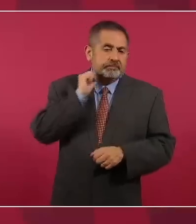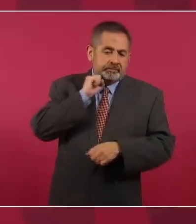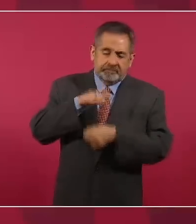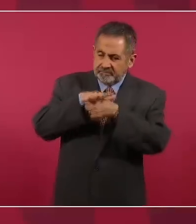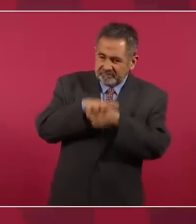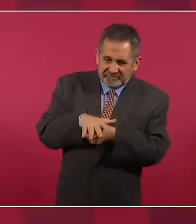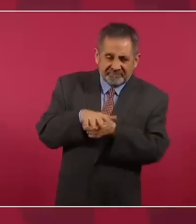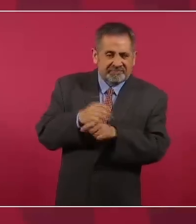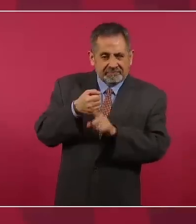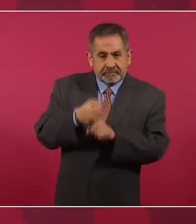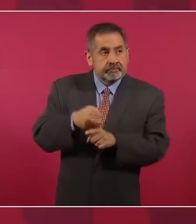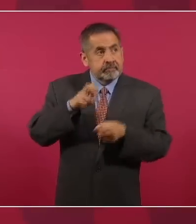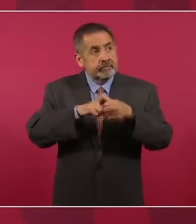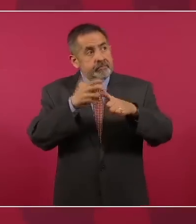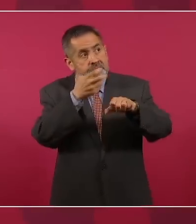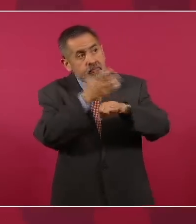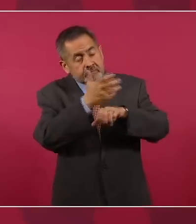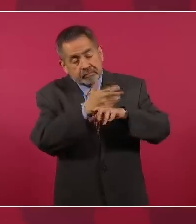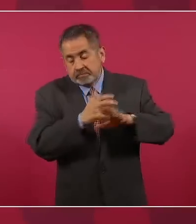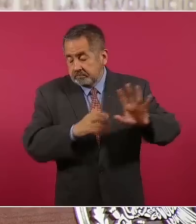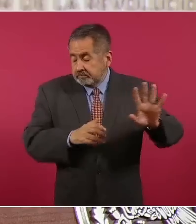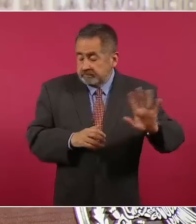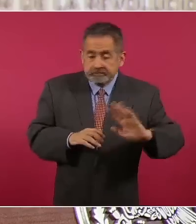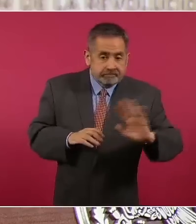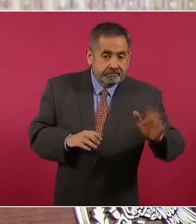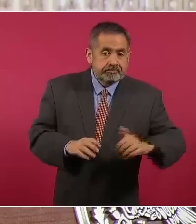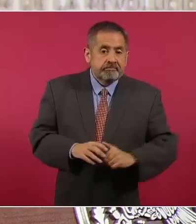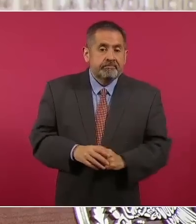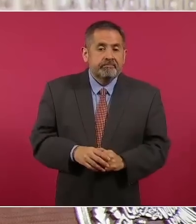presionando en Estados Unidos, nada más